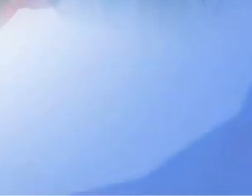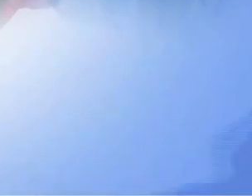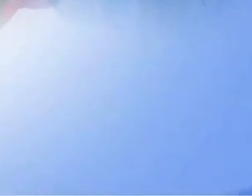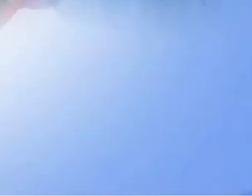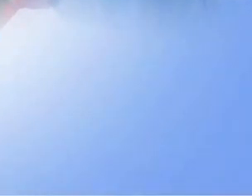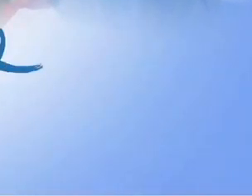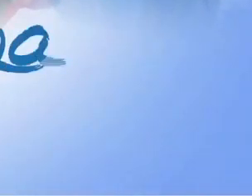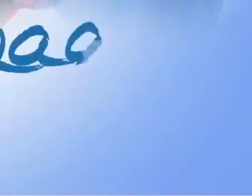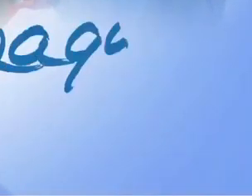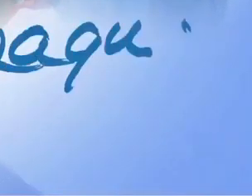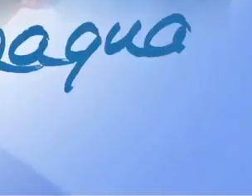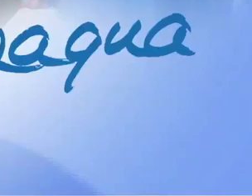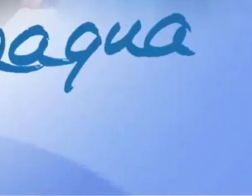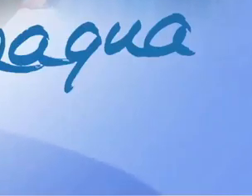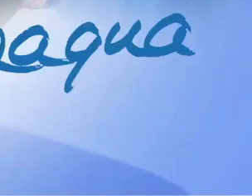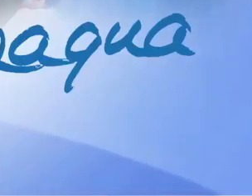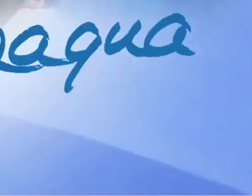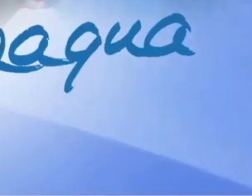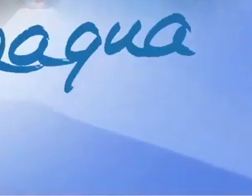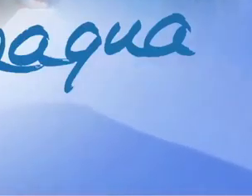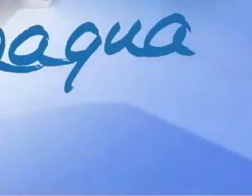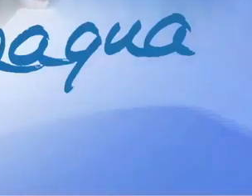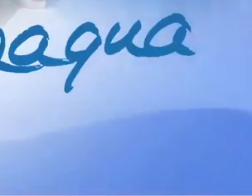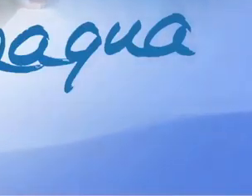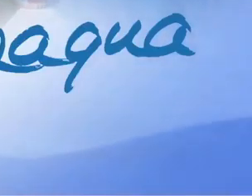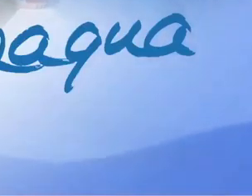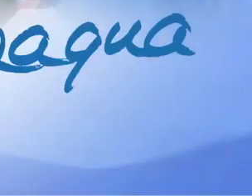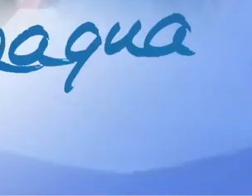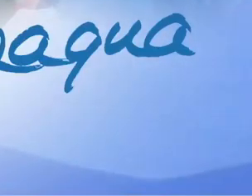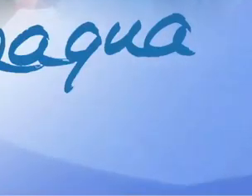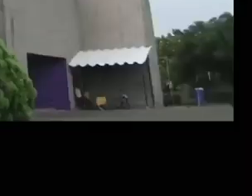paz, porvenir, te amo Nicaragua.